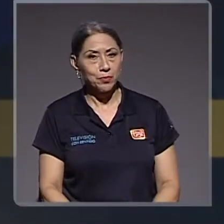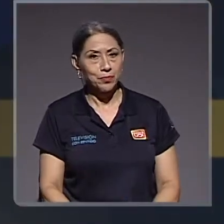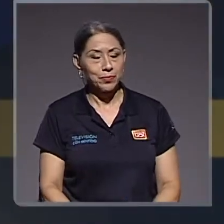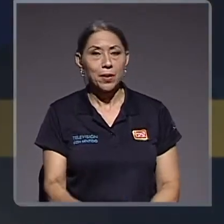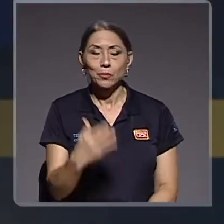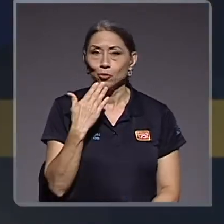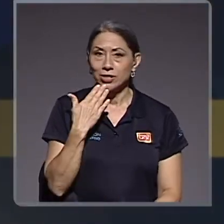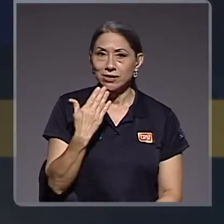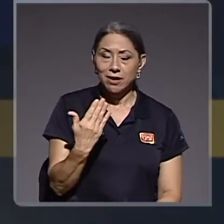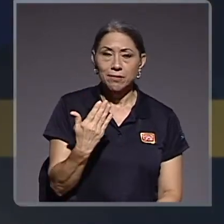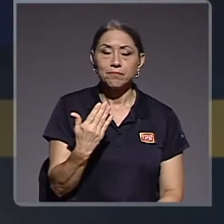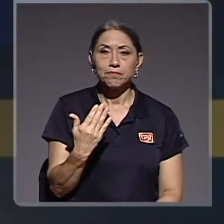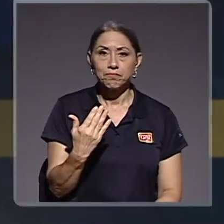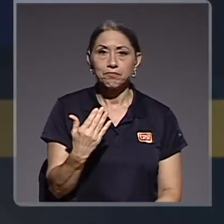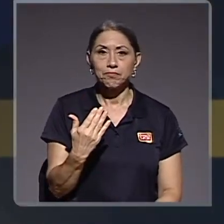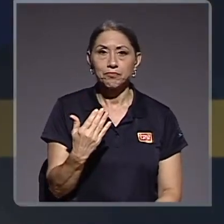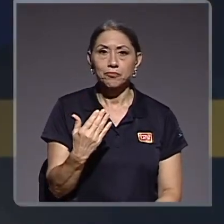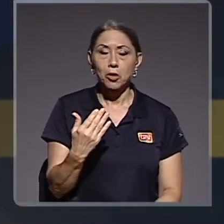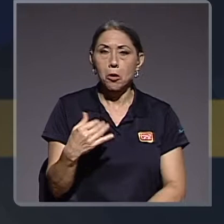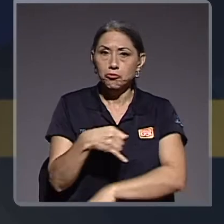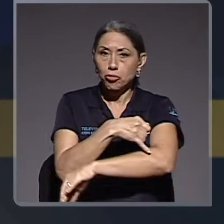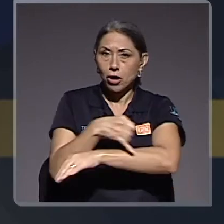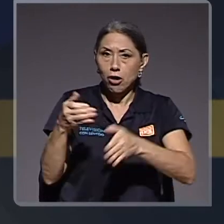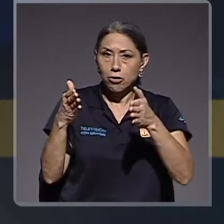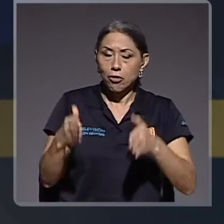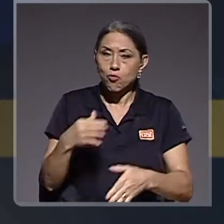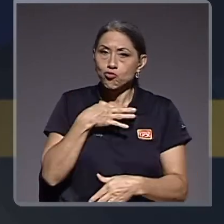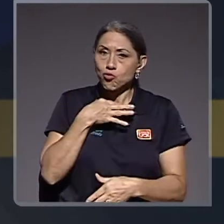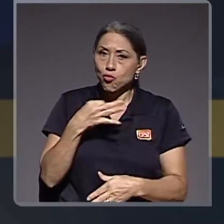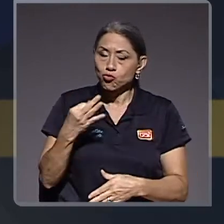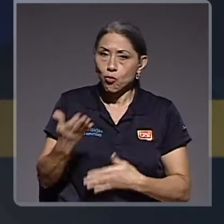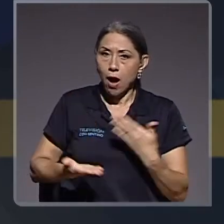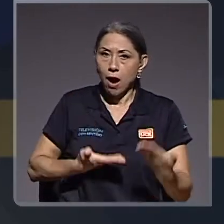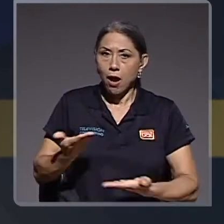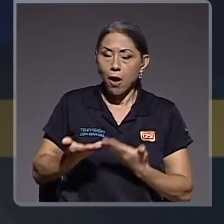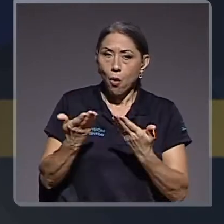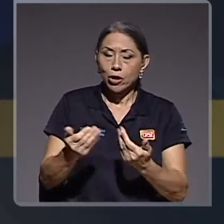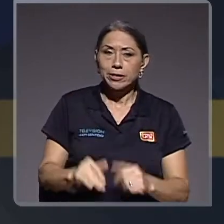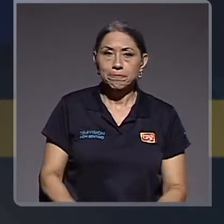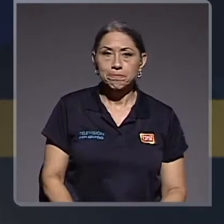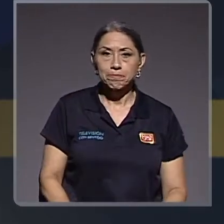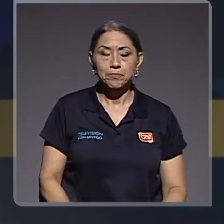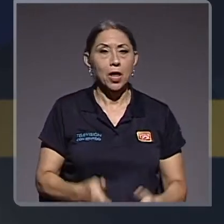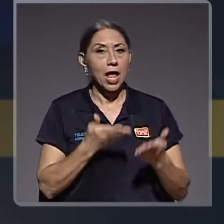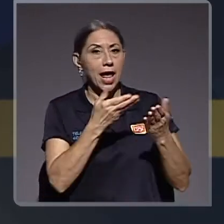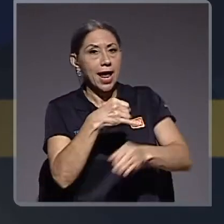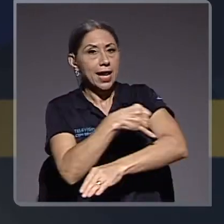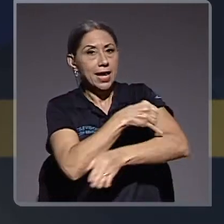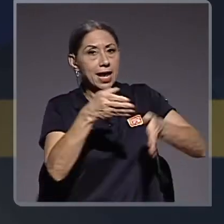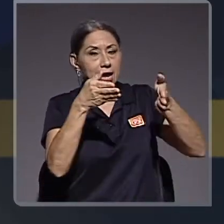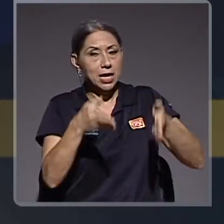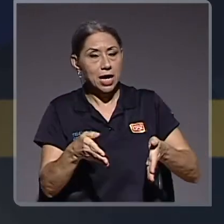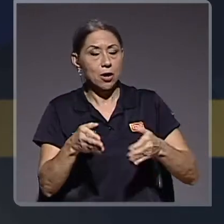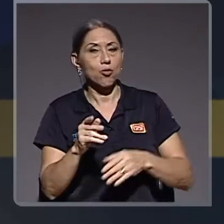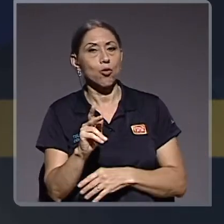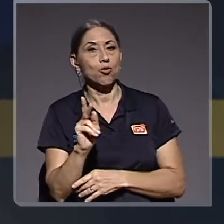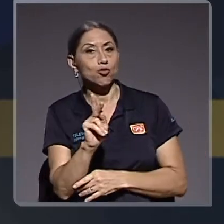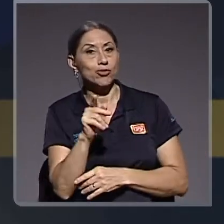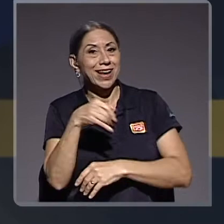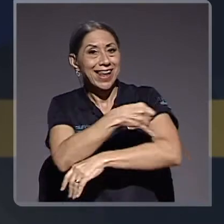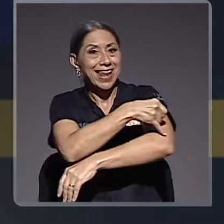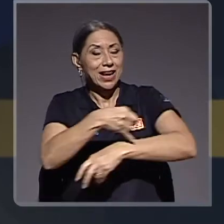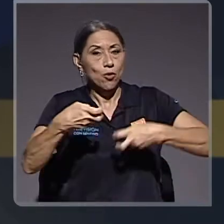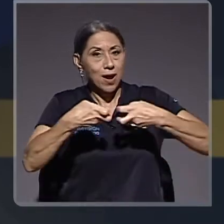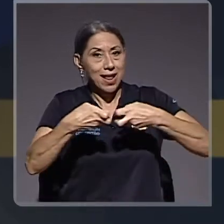Muchas gracias, ingeniero. Mucho gusto y a la orden. El ingeniero Cruikshank es ingeniero eléctrico